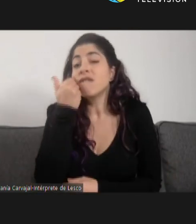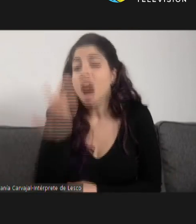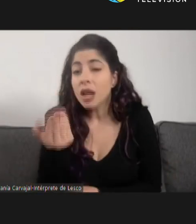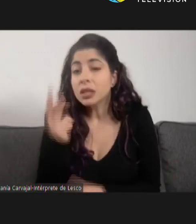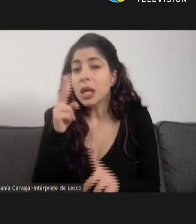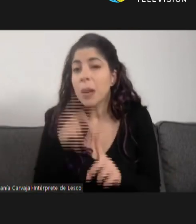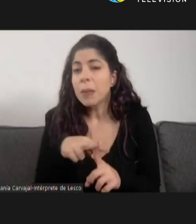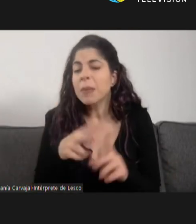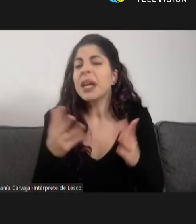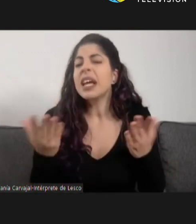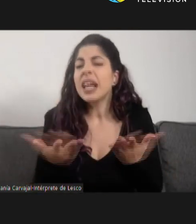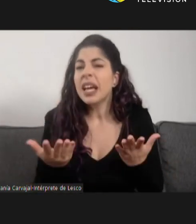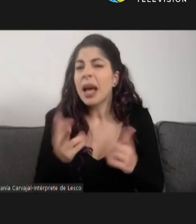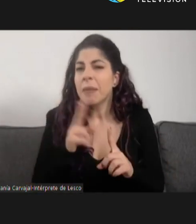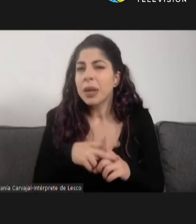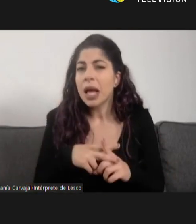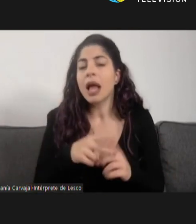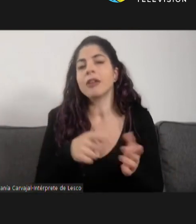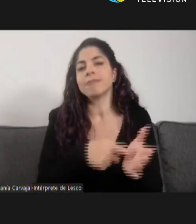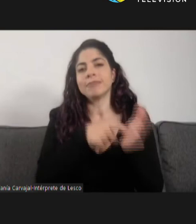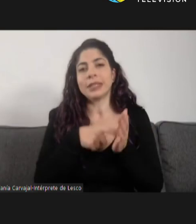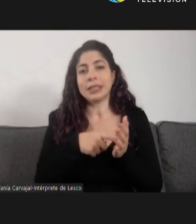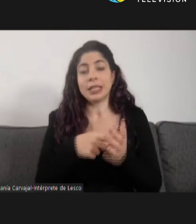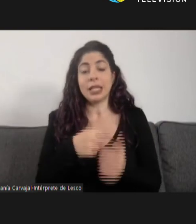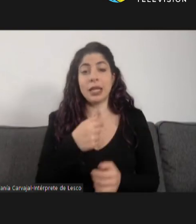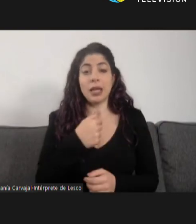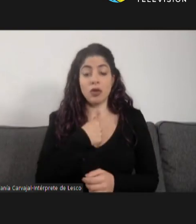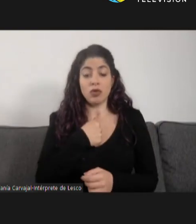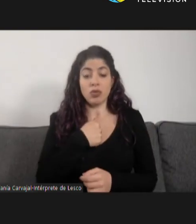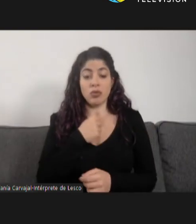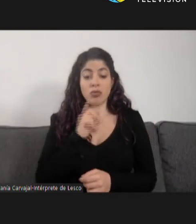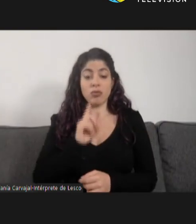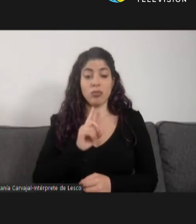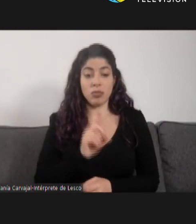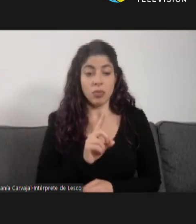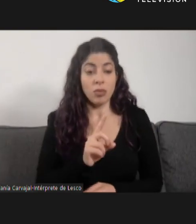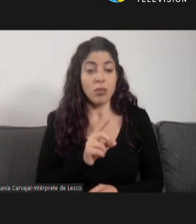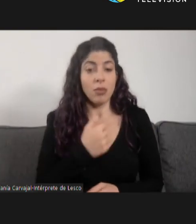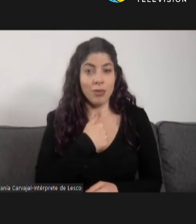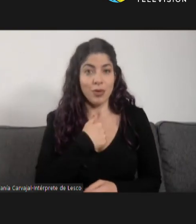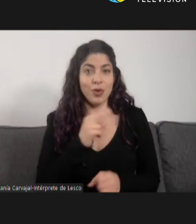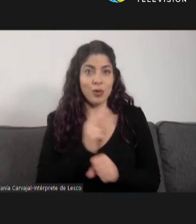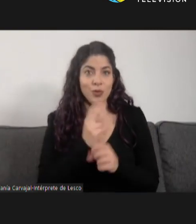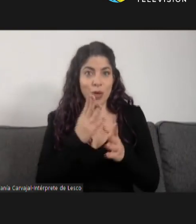es exigir que se les enseñe al usuario que